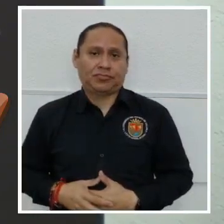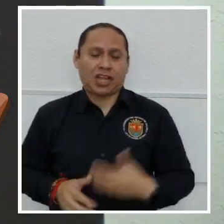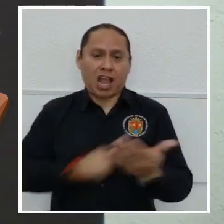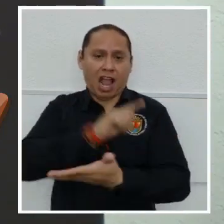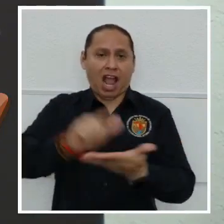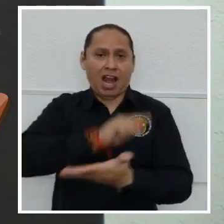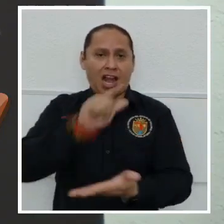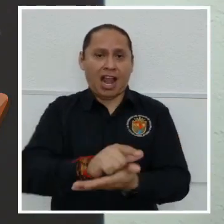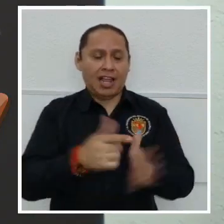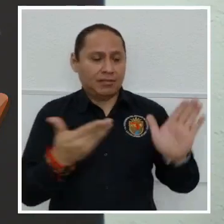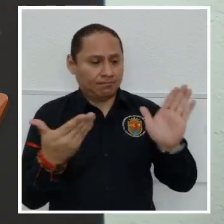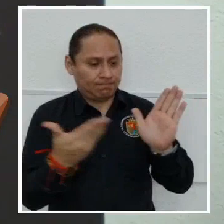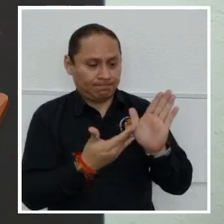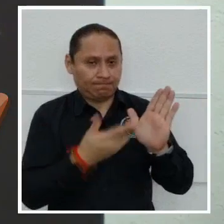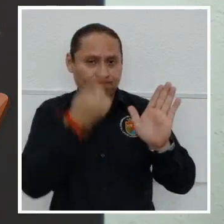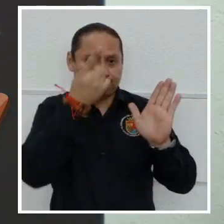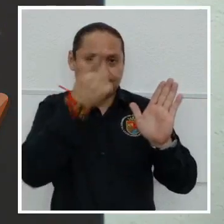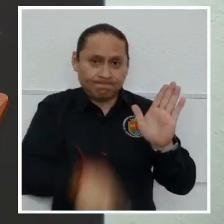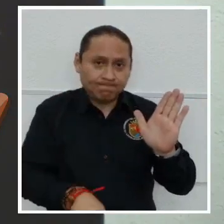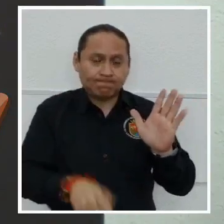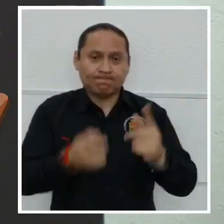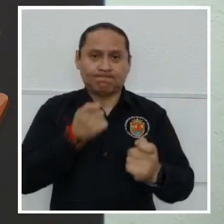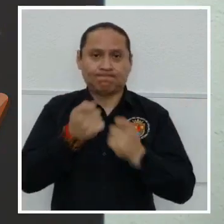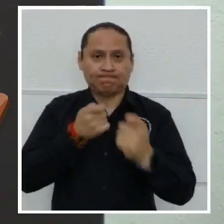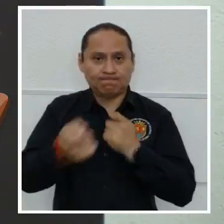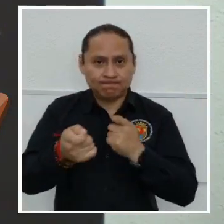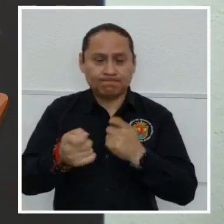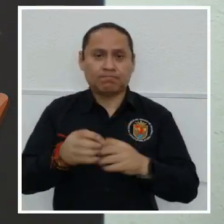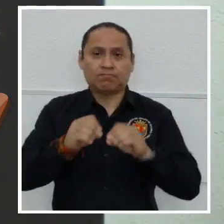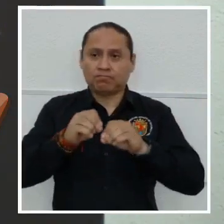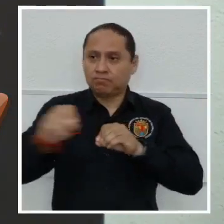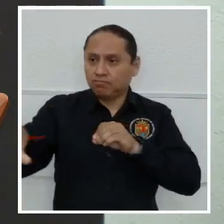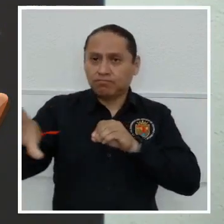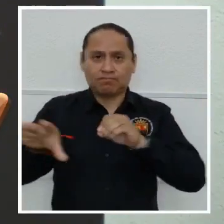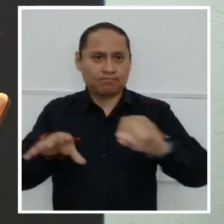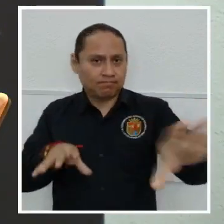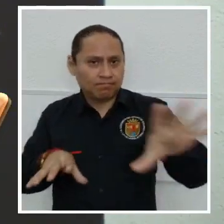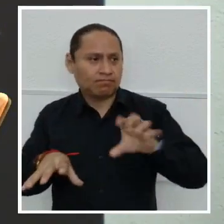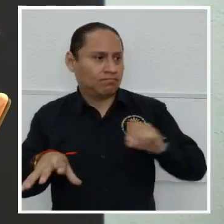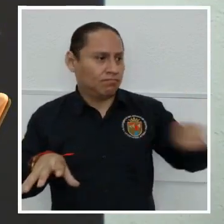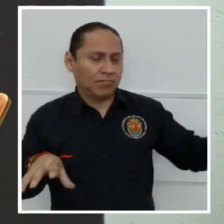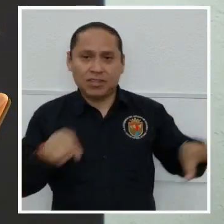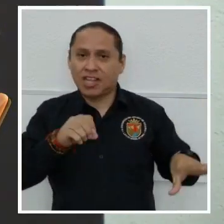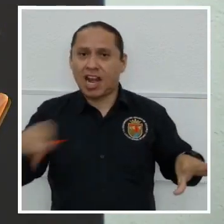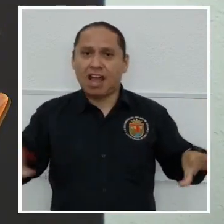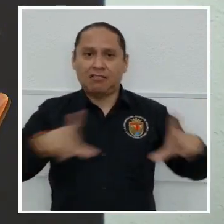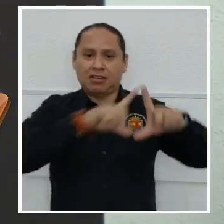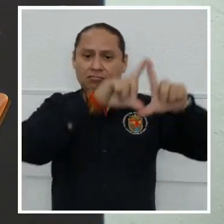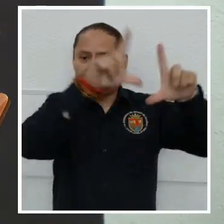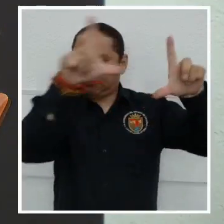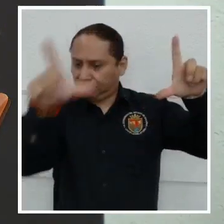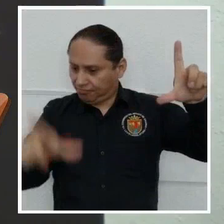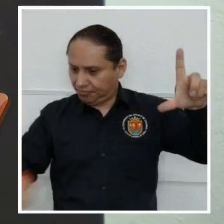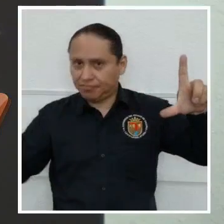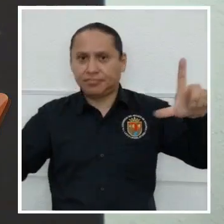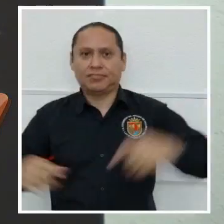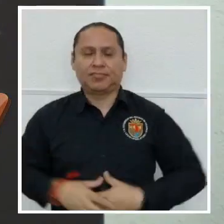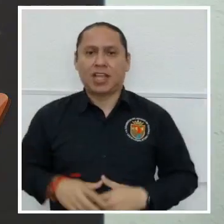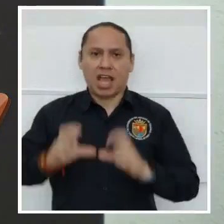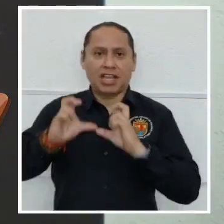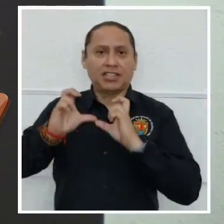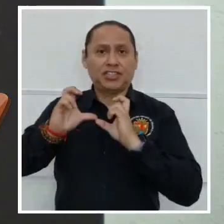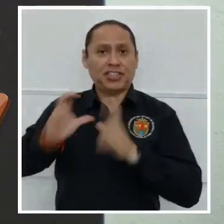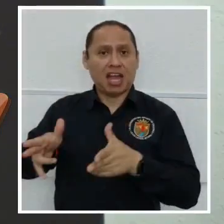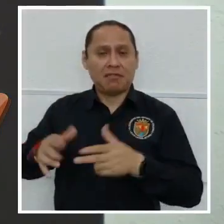legales que rigen la gestión y distribución del agua Chiapas no